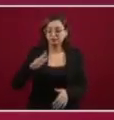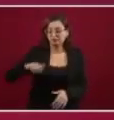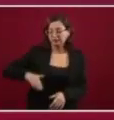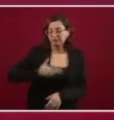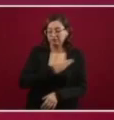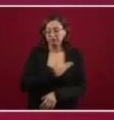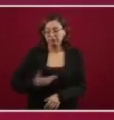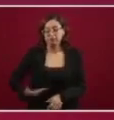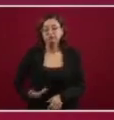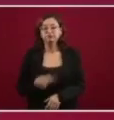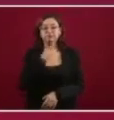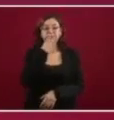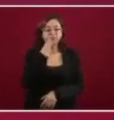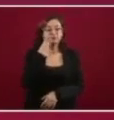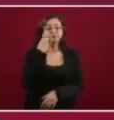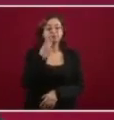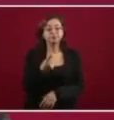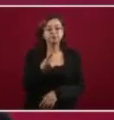presidente,